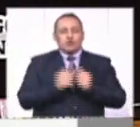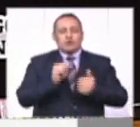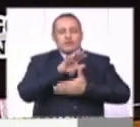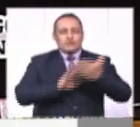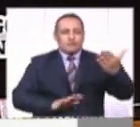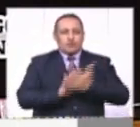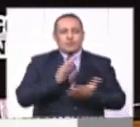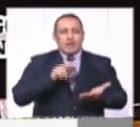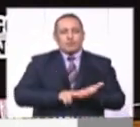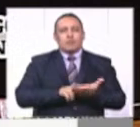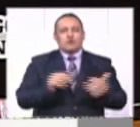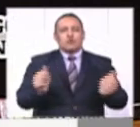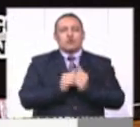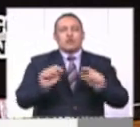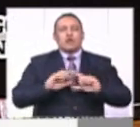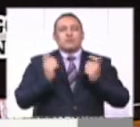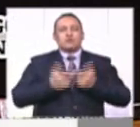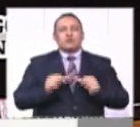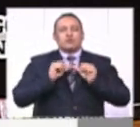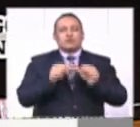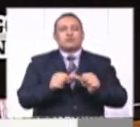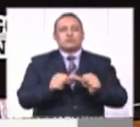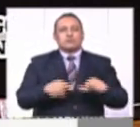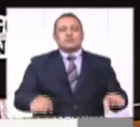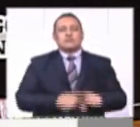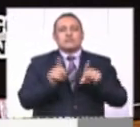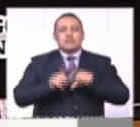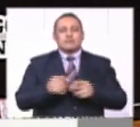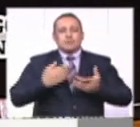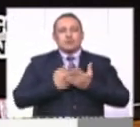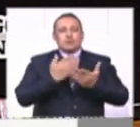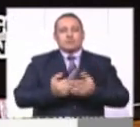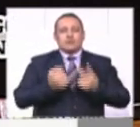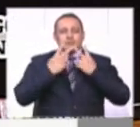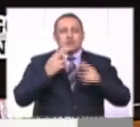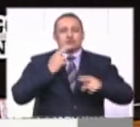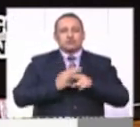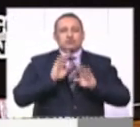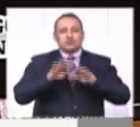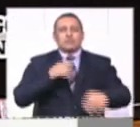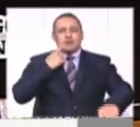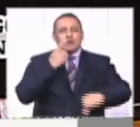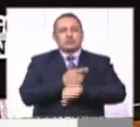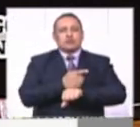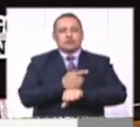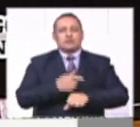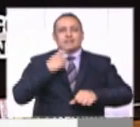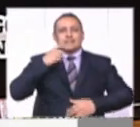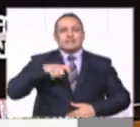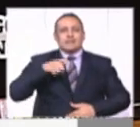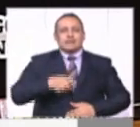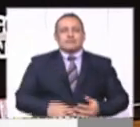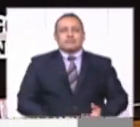informe aprobado por la comisión permanente y formulen en su nombre la acusación